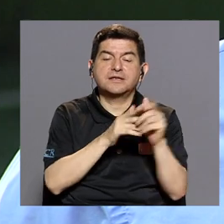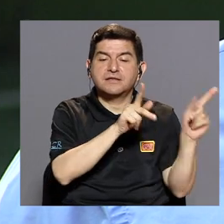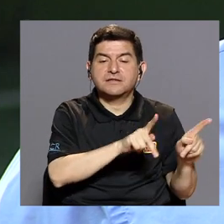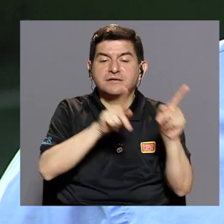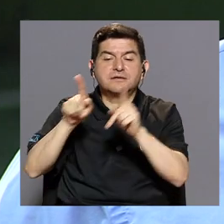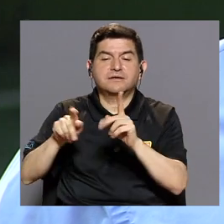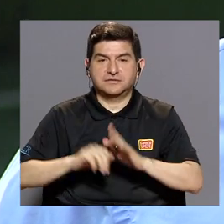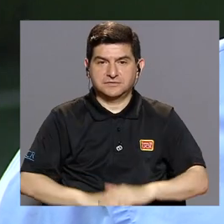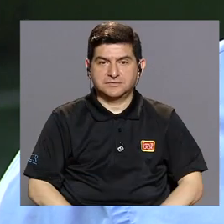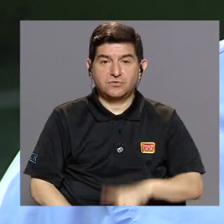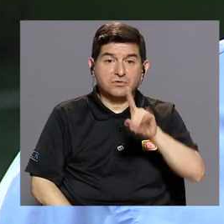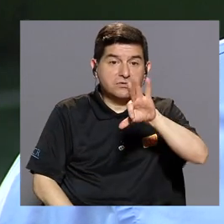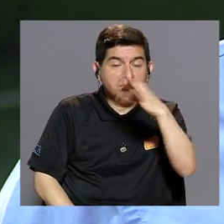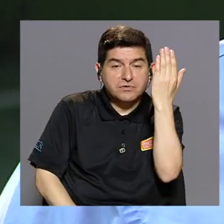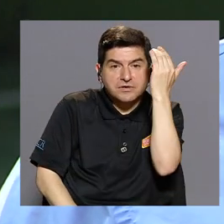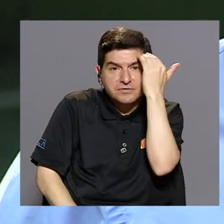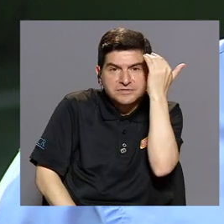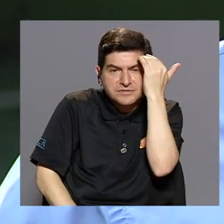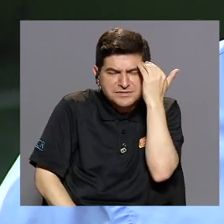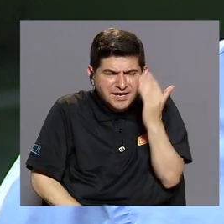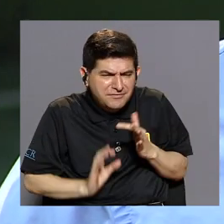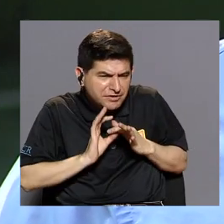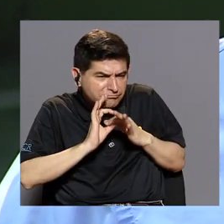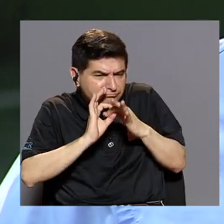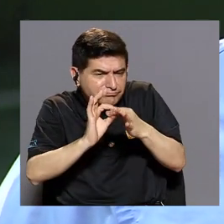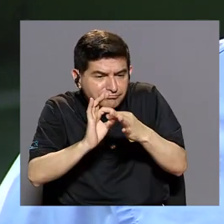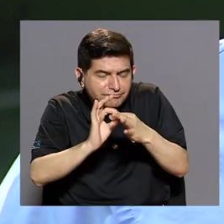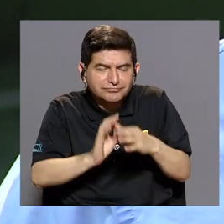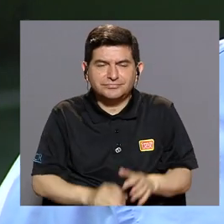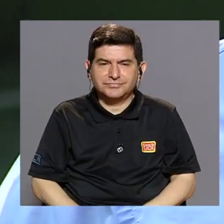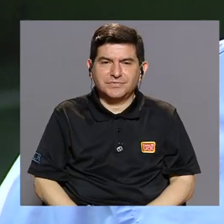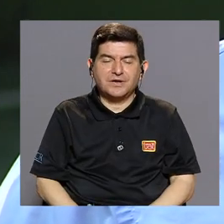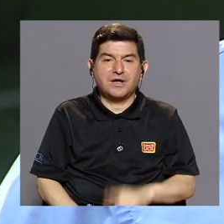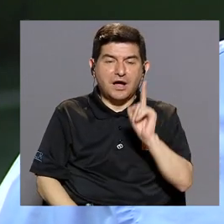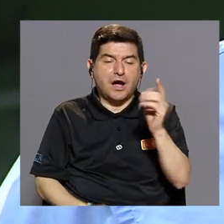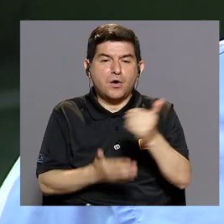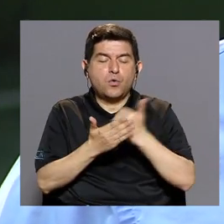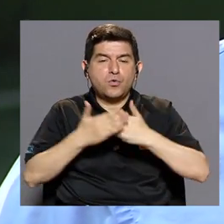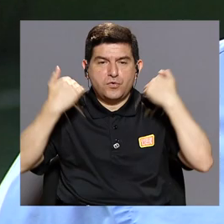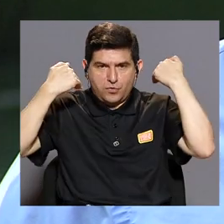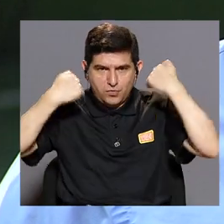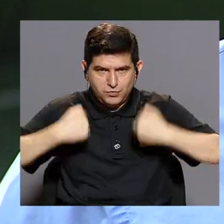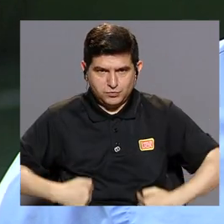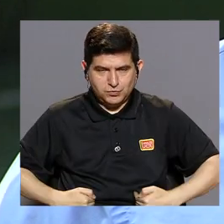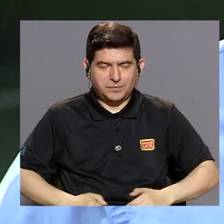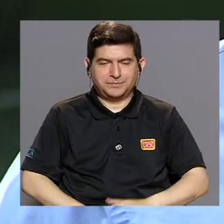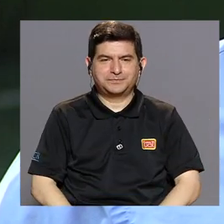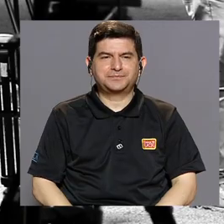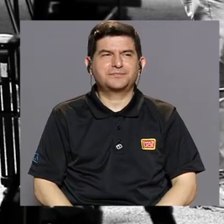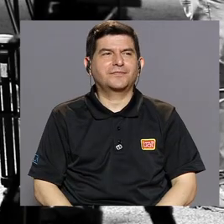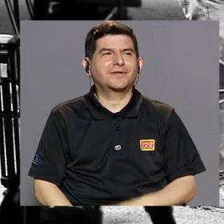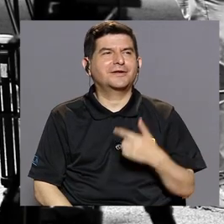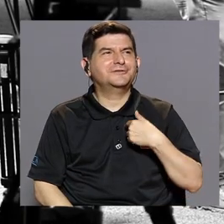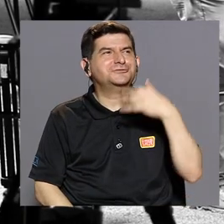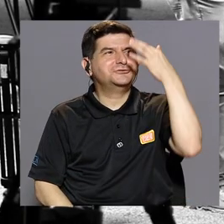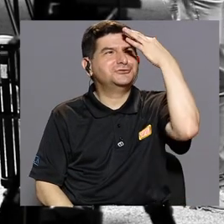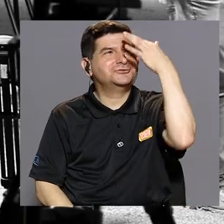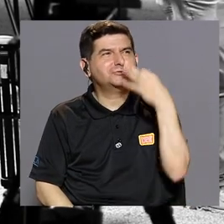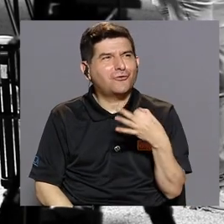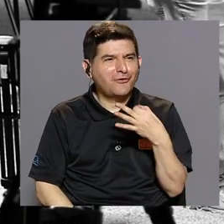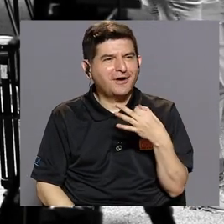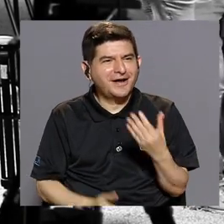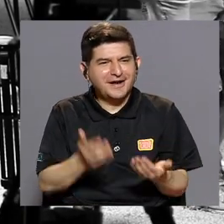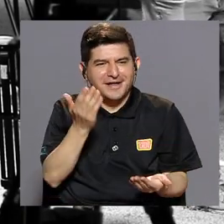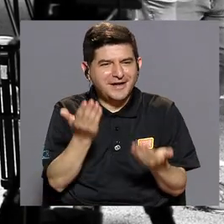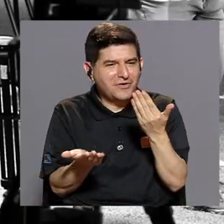de las personas que de algún modo saben llevar de la mano a un recurso humano. Yo creo, y